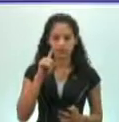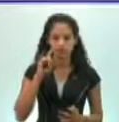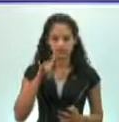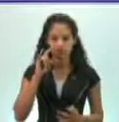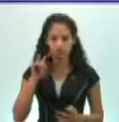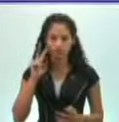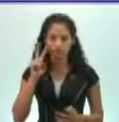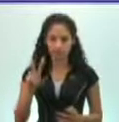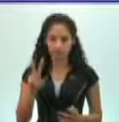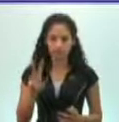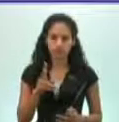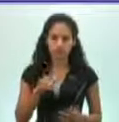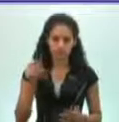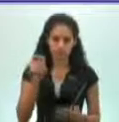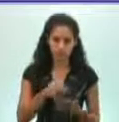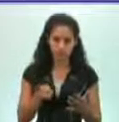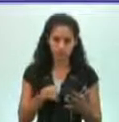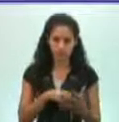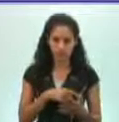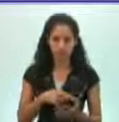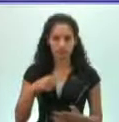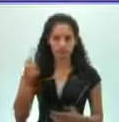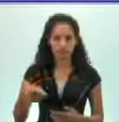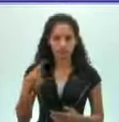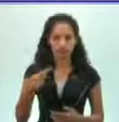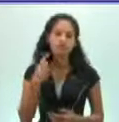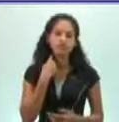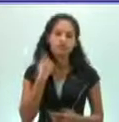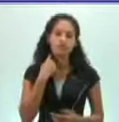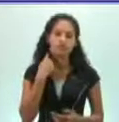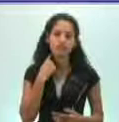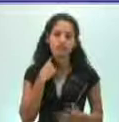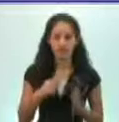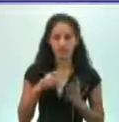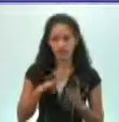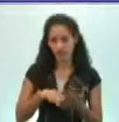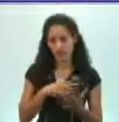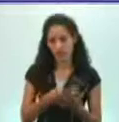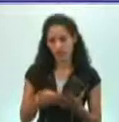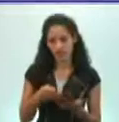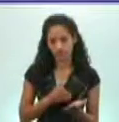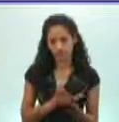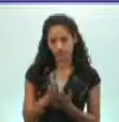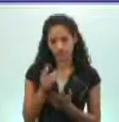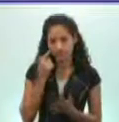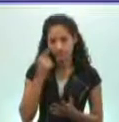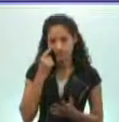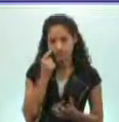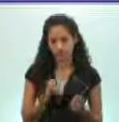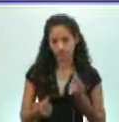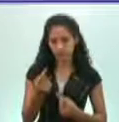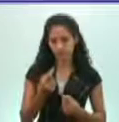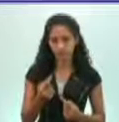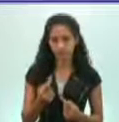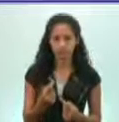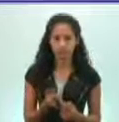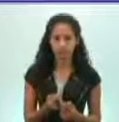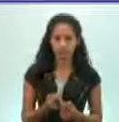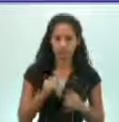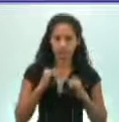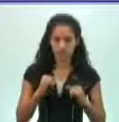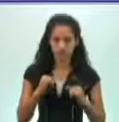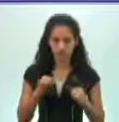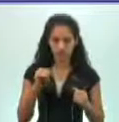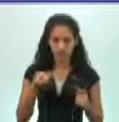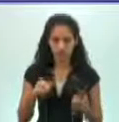votación anualmente. La tabla siguiente muestra algunos de los resultados de esta votación. Solo te pido